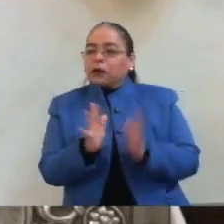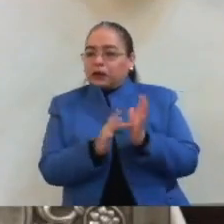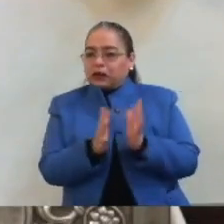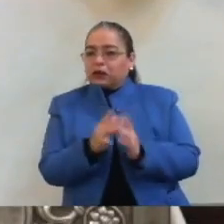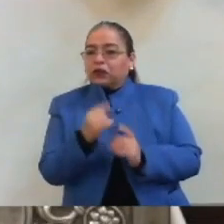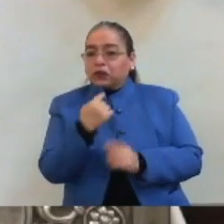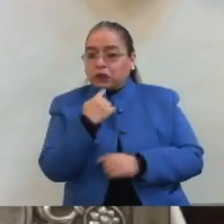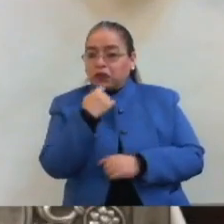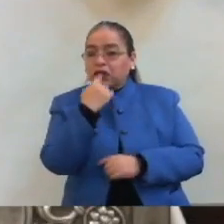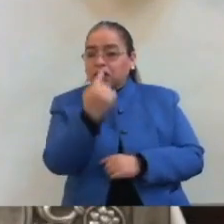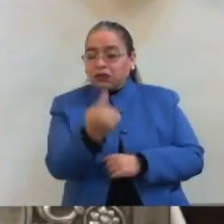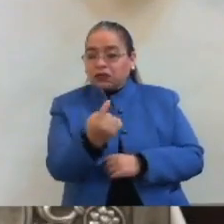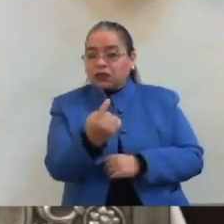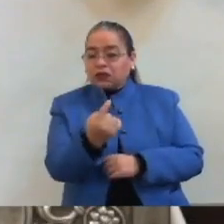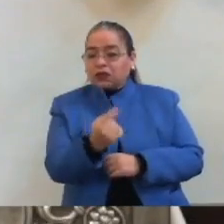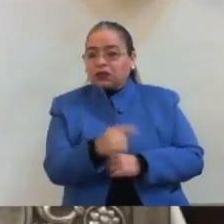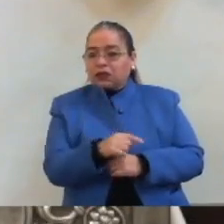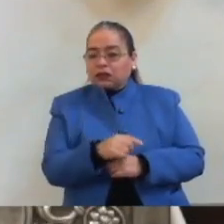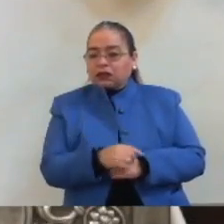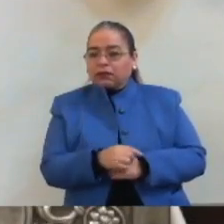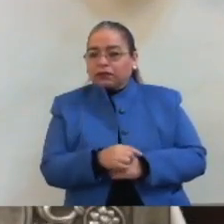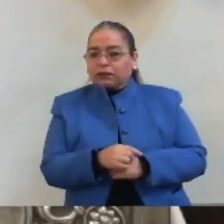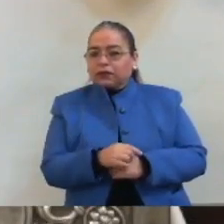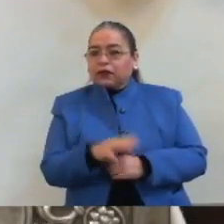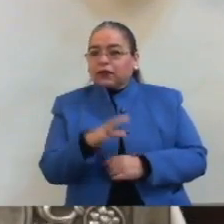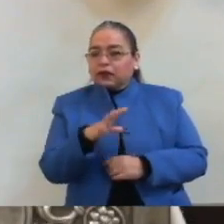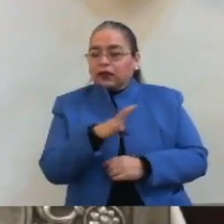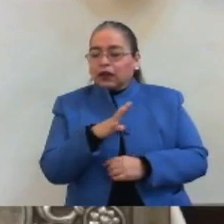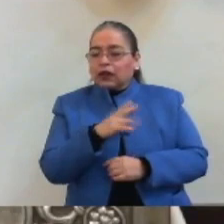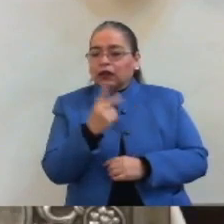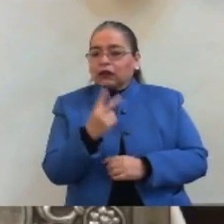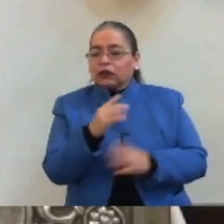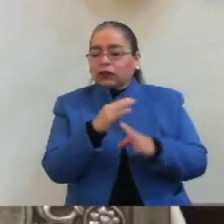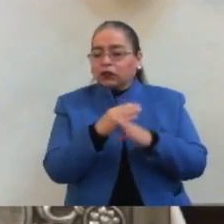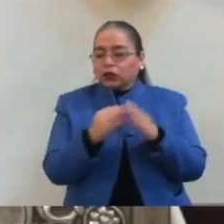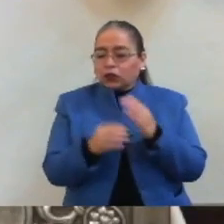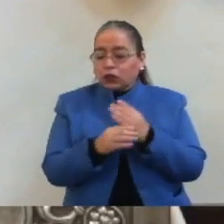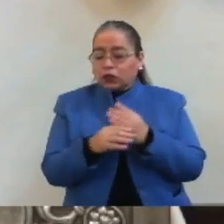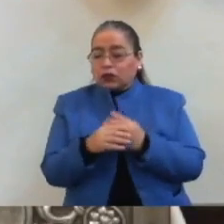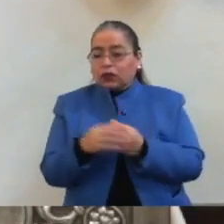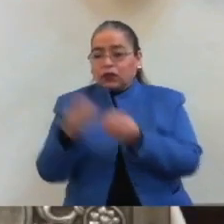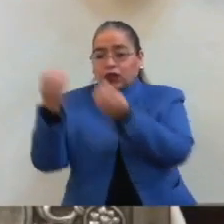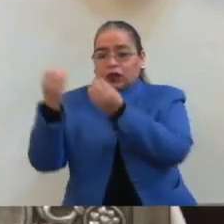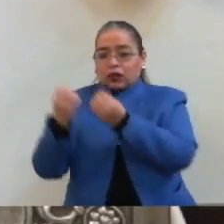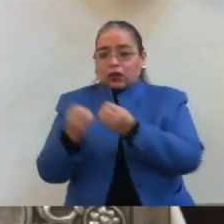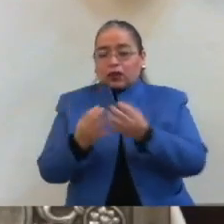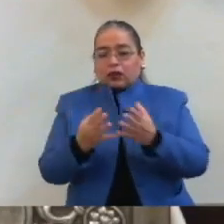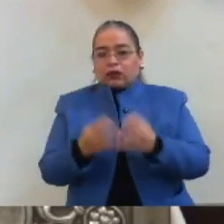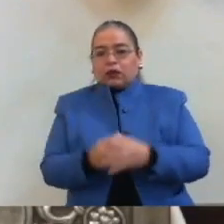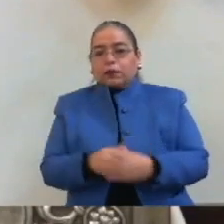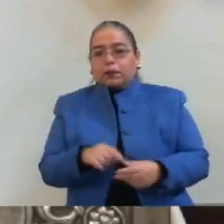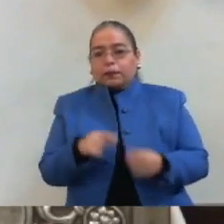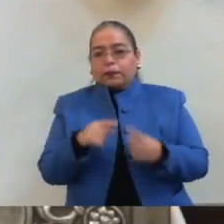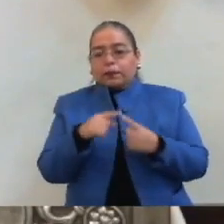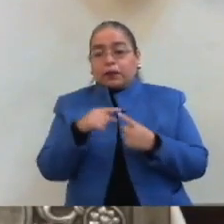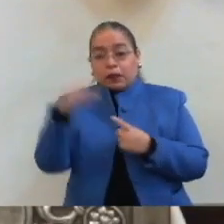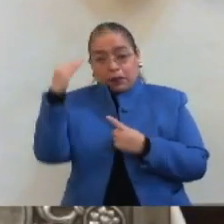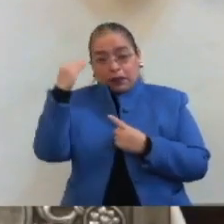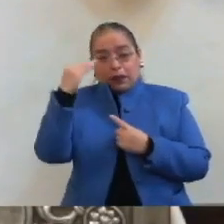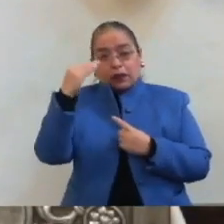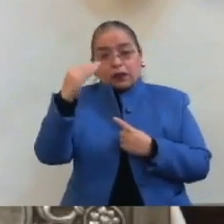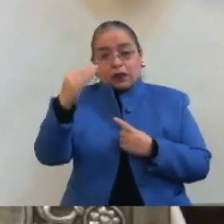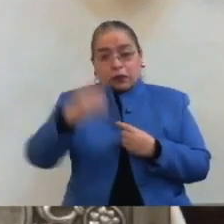esas dos cosas que hace dios por nosotros nos da el tiempo